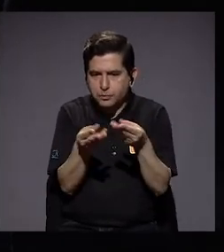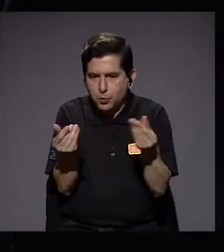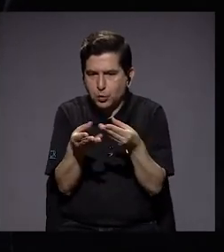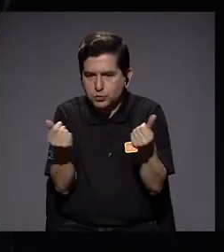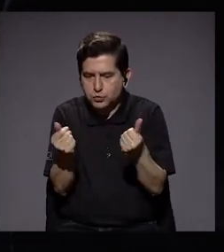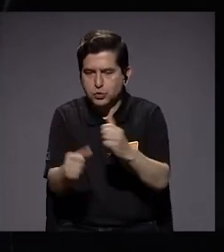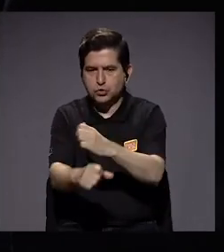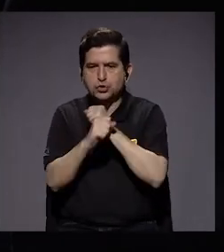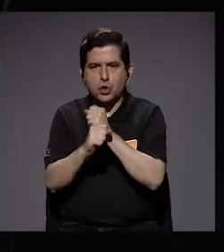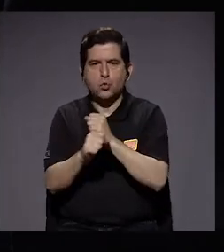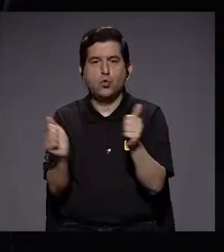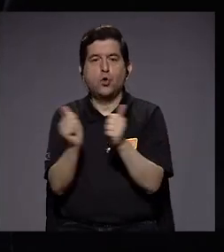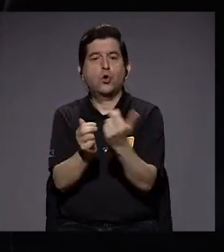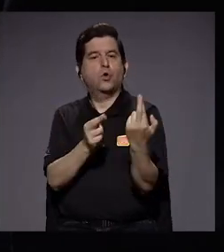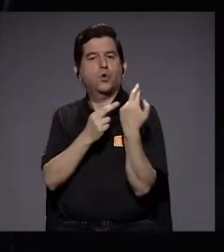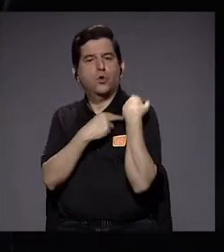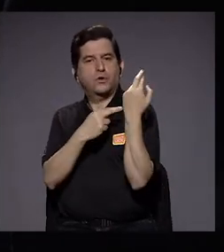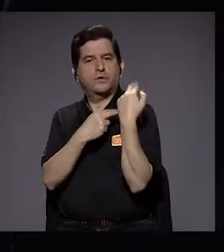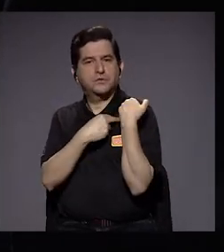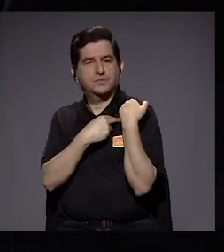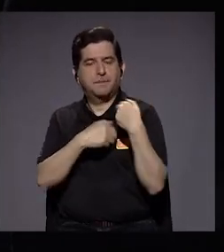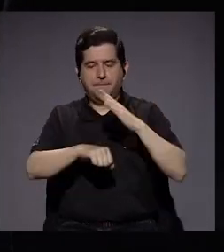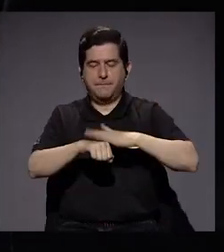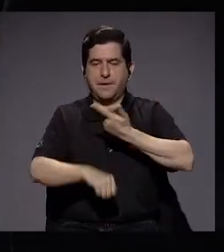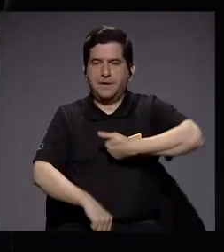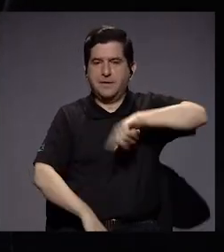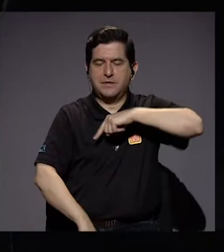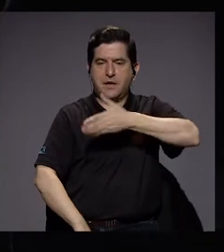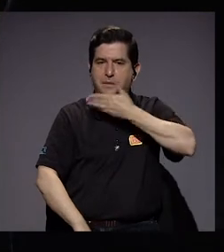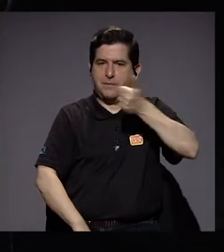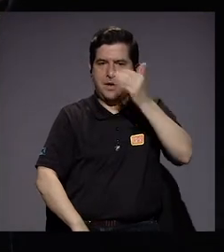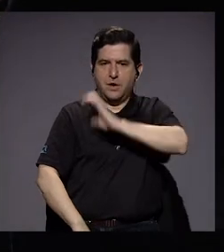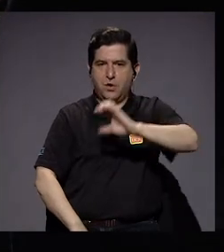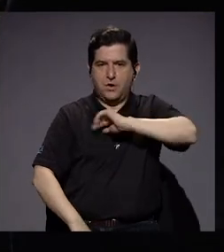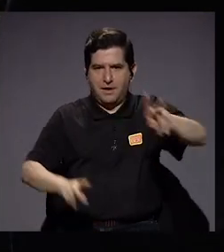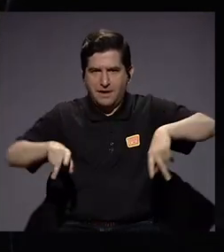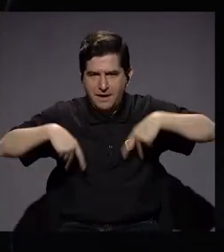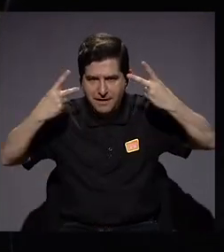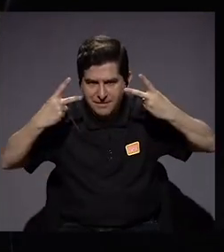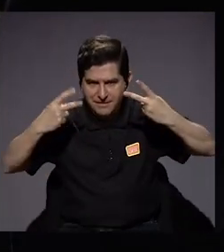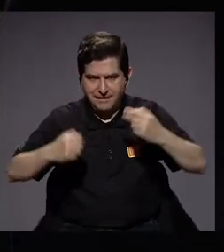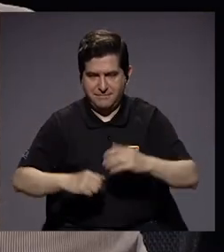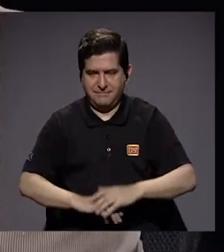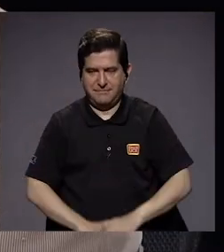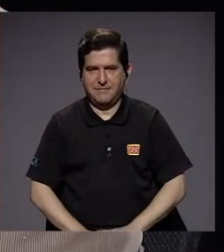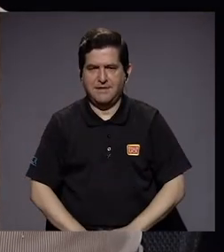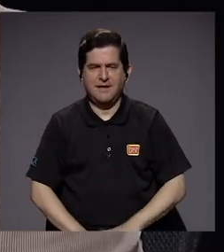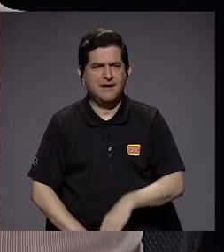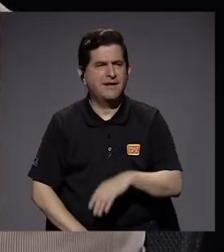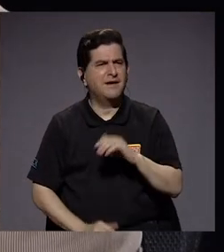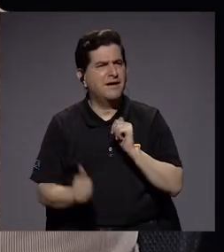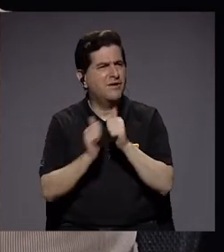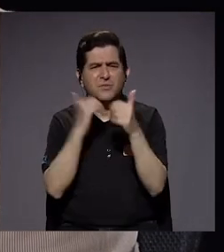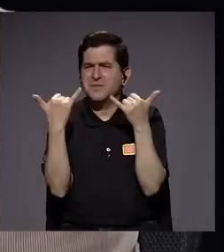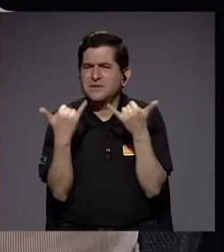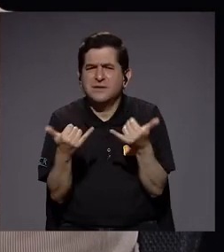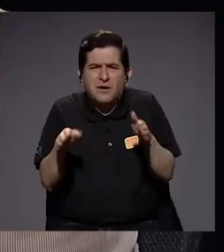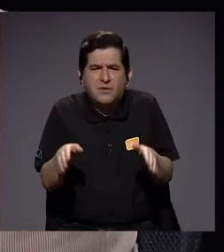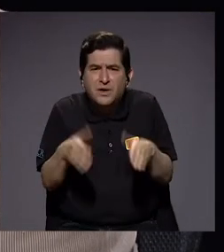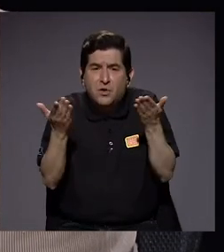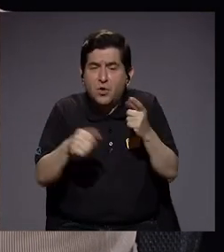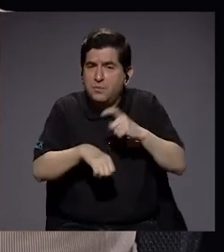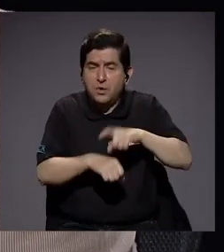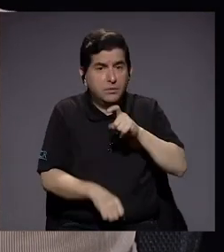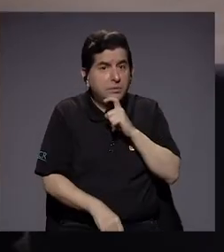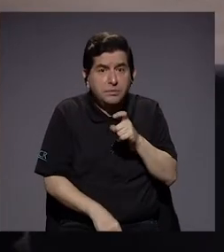productivo, un uso seguro y responsable, repito, que nos permita mejorar la calidad de vida ahora, de nosotros. Ahora, ¿cómo competir en este momento